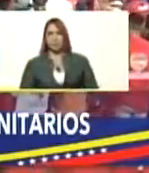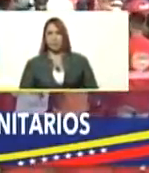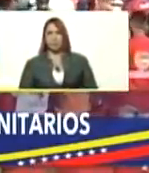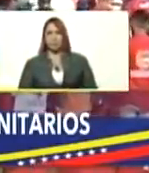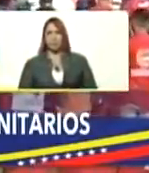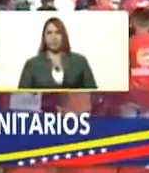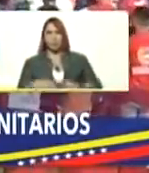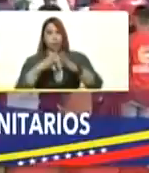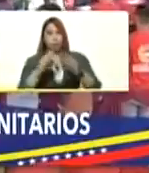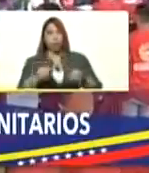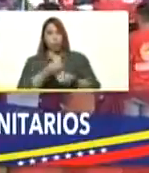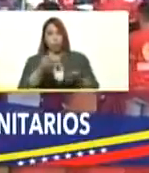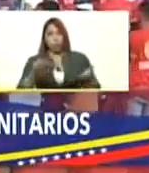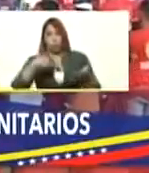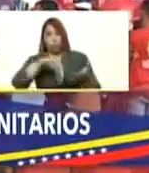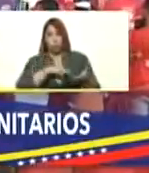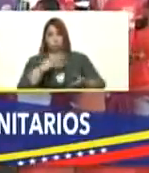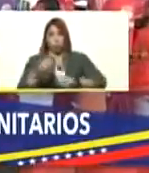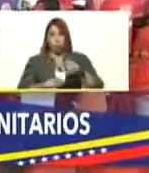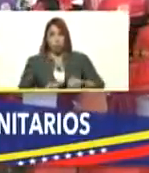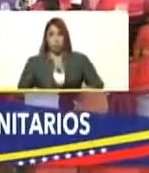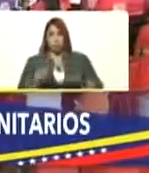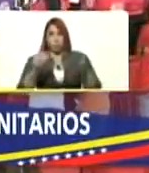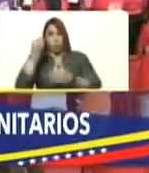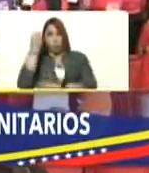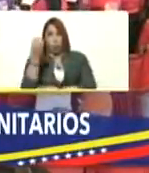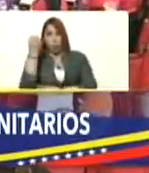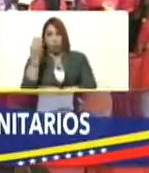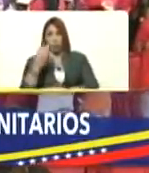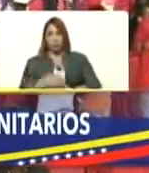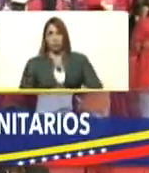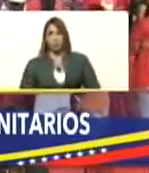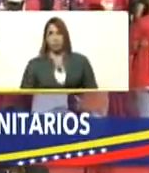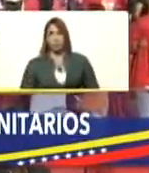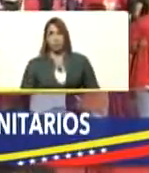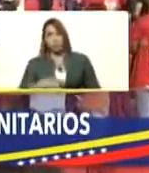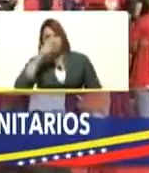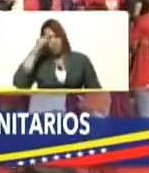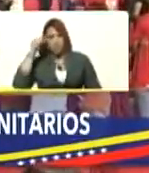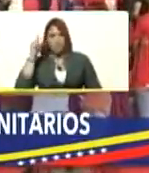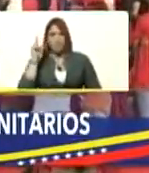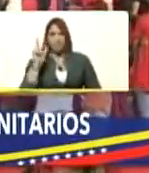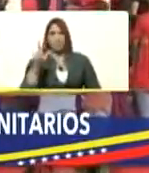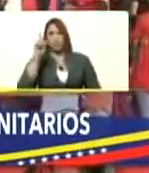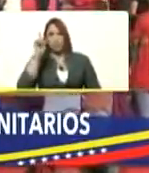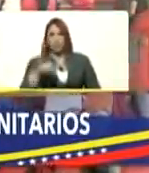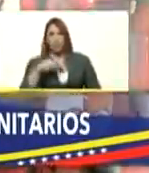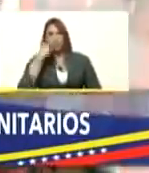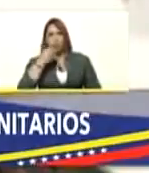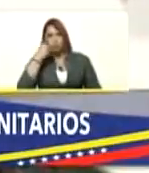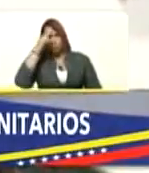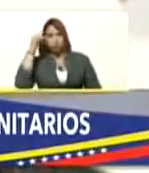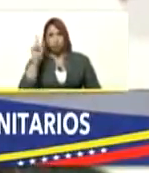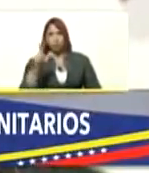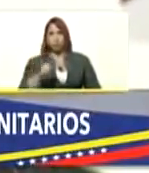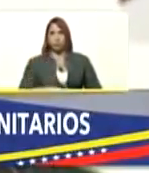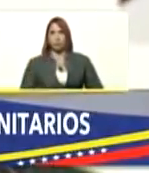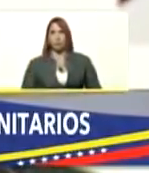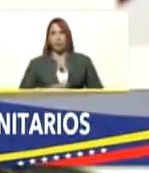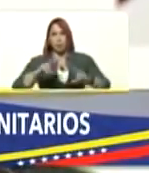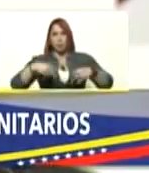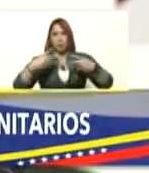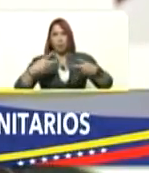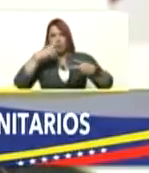y todo eso lo vamos a llevar al Congreso del Partido de la Juventud y al Congreso de la